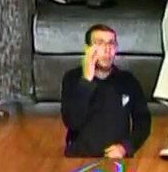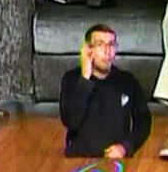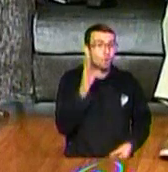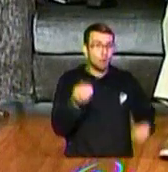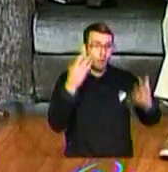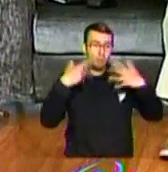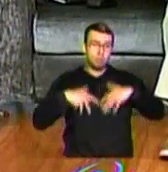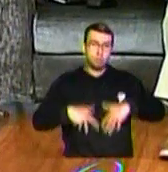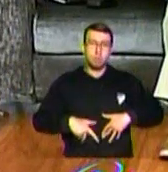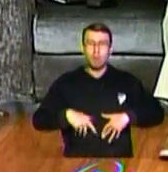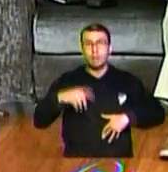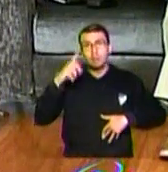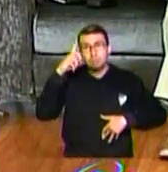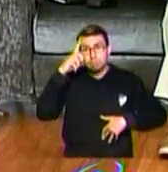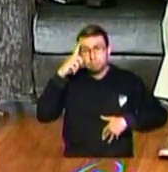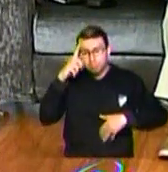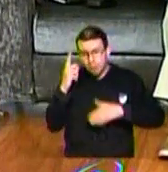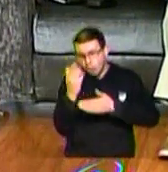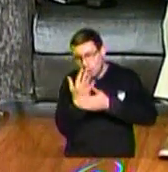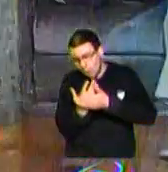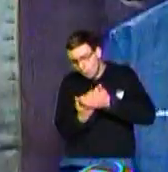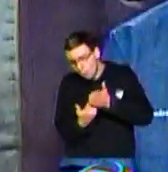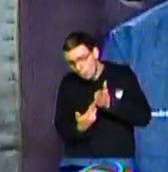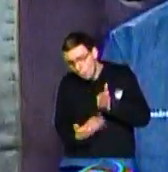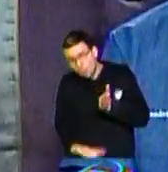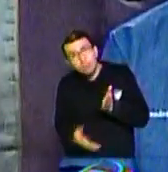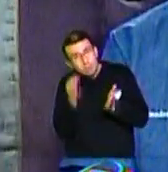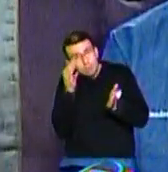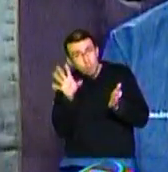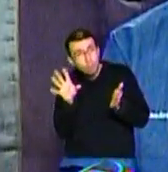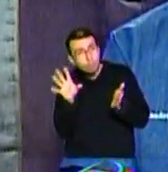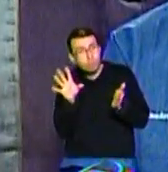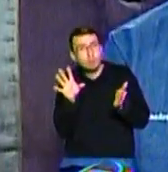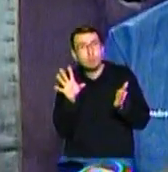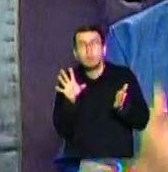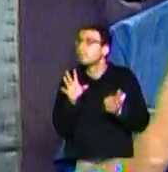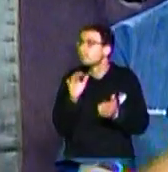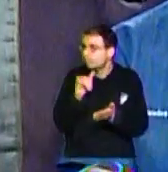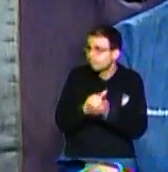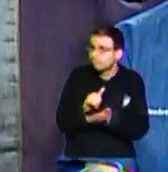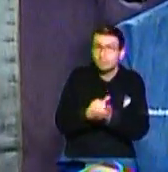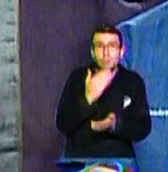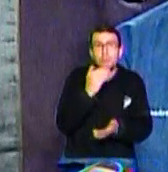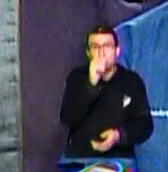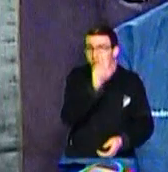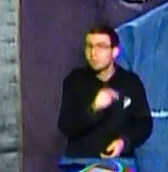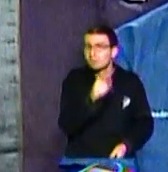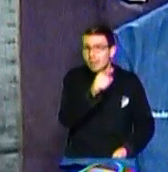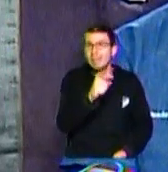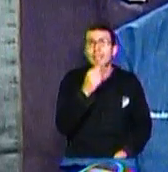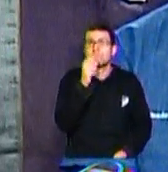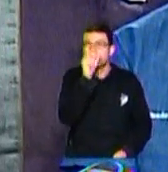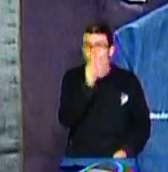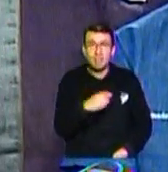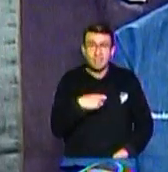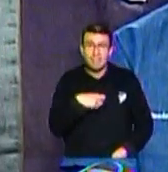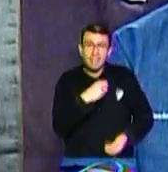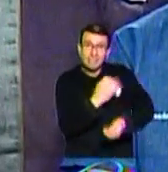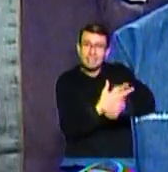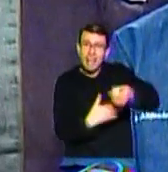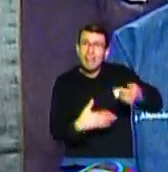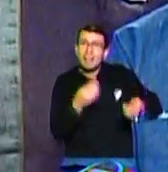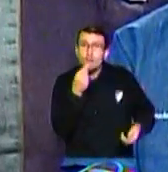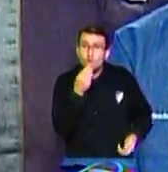pregunta. Esto pasa casi que con lo que sucede con los diabéticos. Las personas que están utilizando en